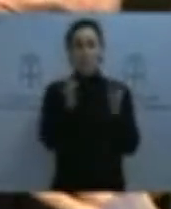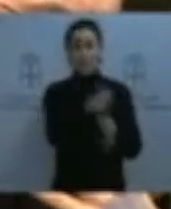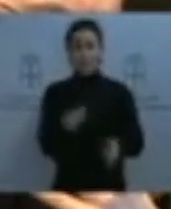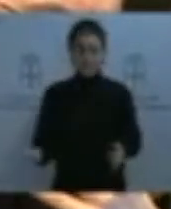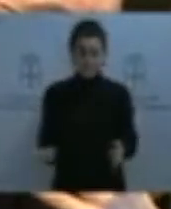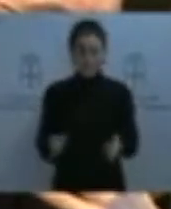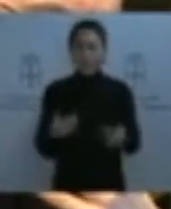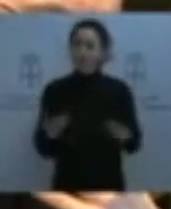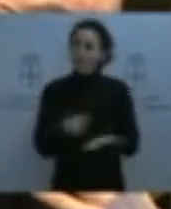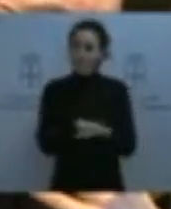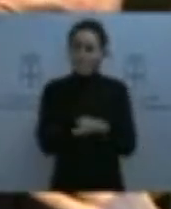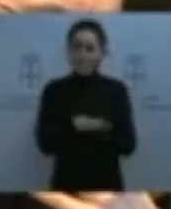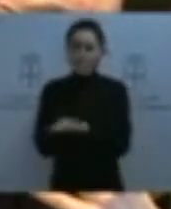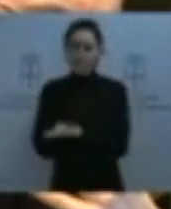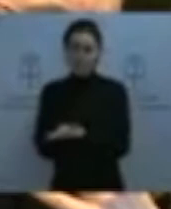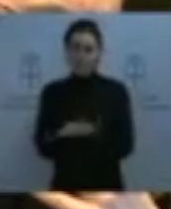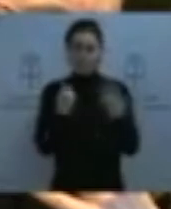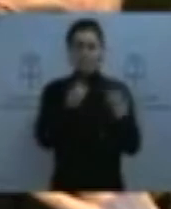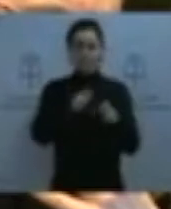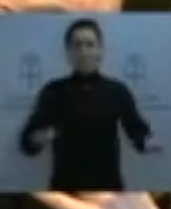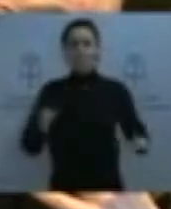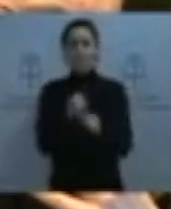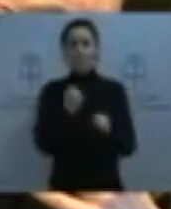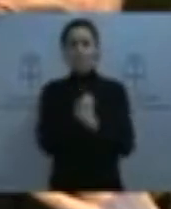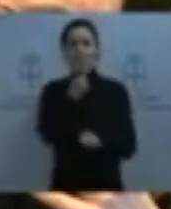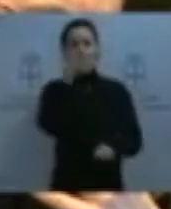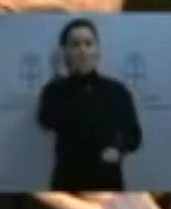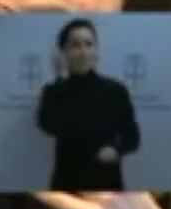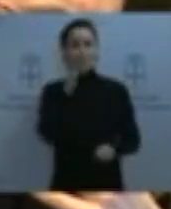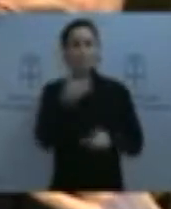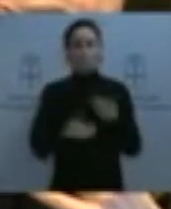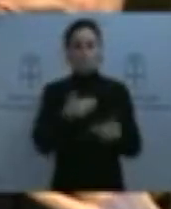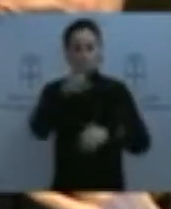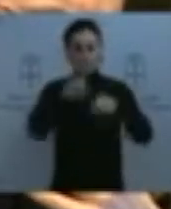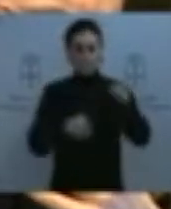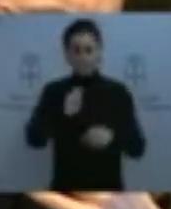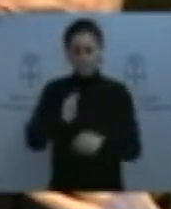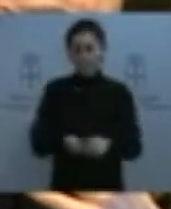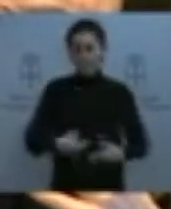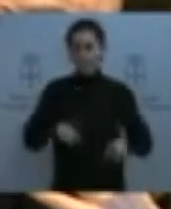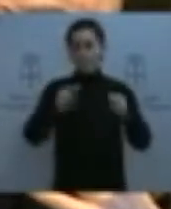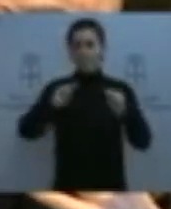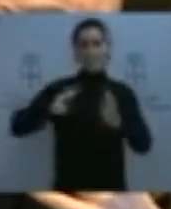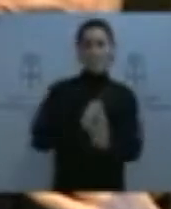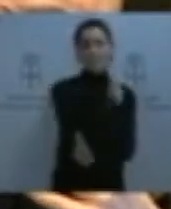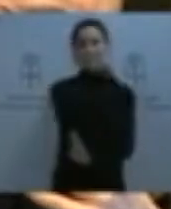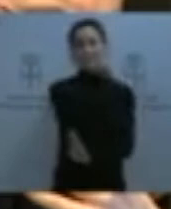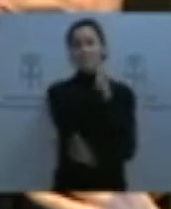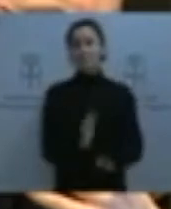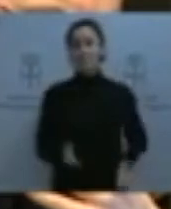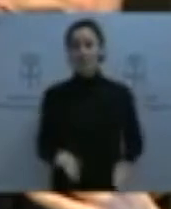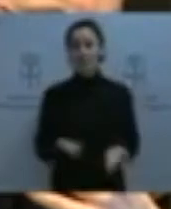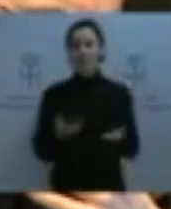Estamos hablando de 6 trabajadores, porque con uno el proceso judicial ha terminado, digamos, o